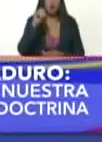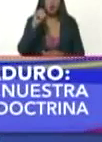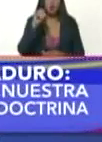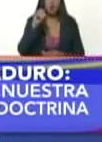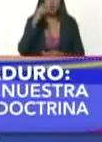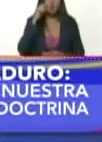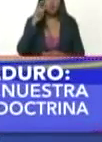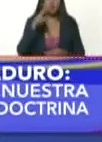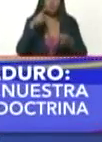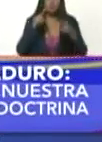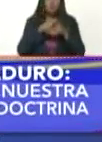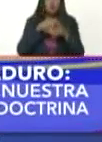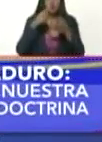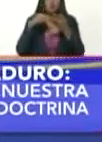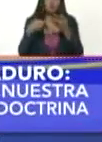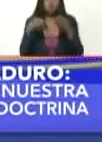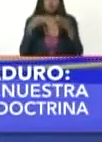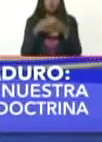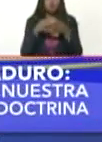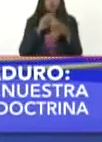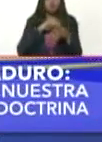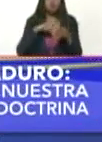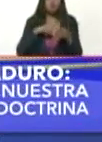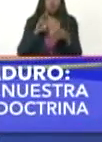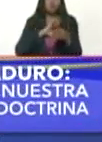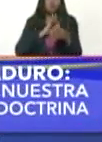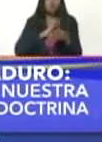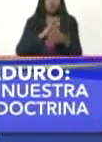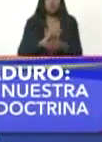contentivo de todos los componentes y elementos.